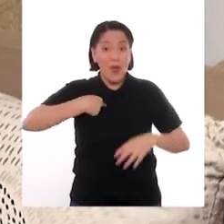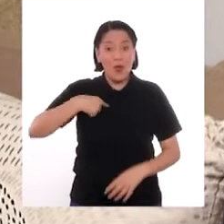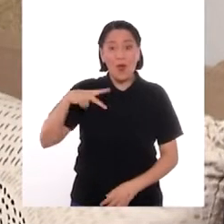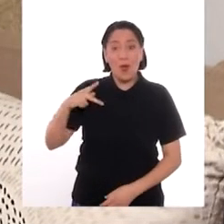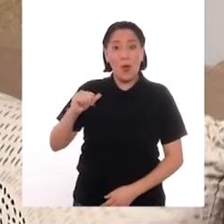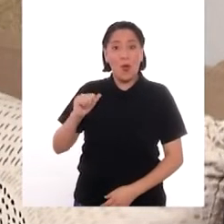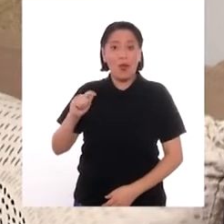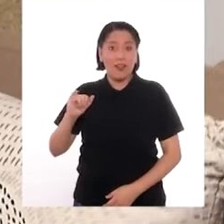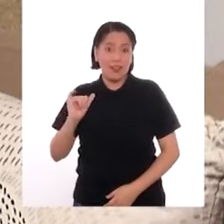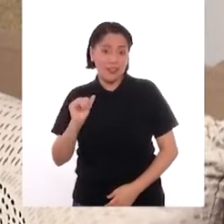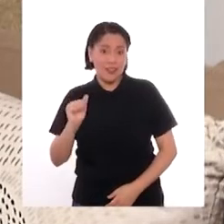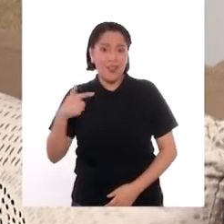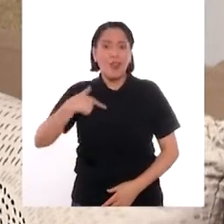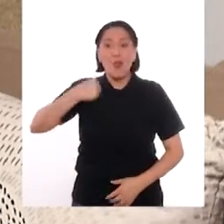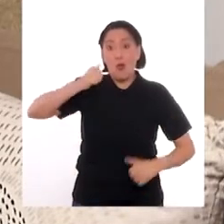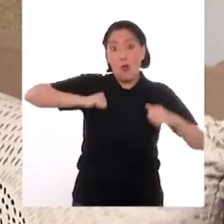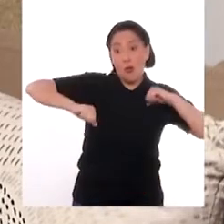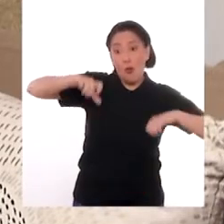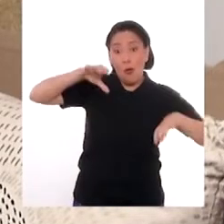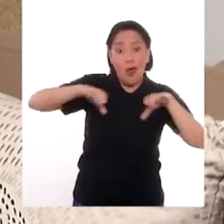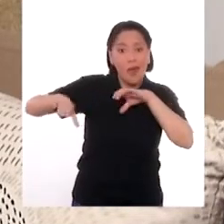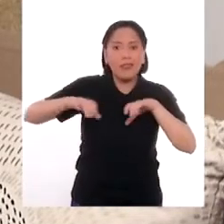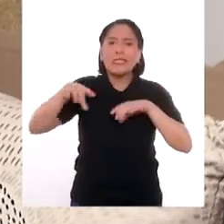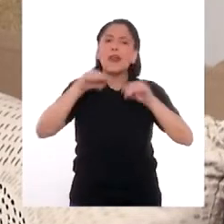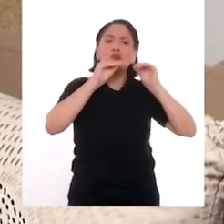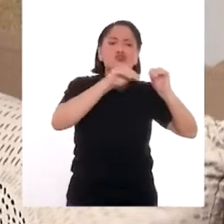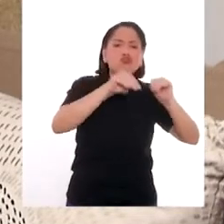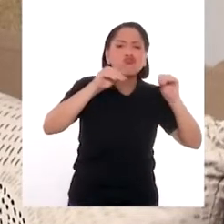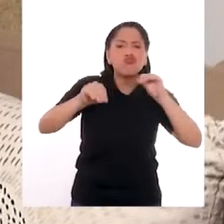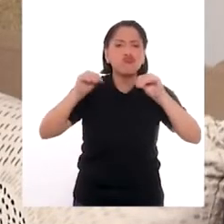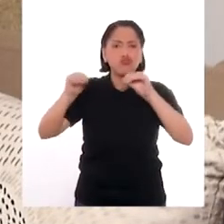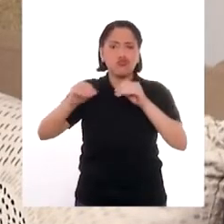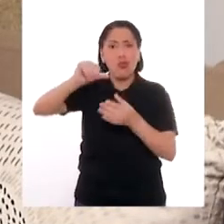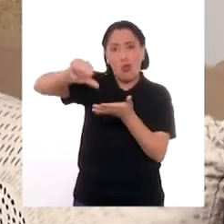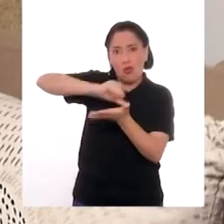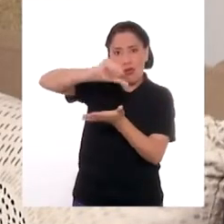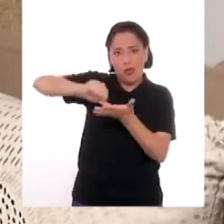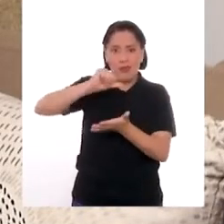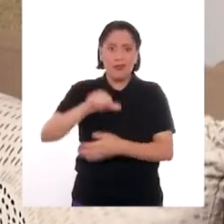Hola, soy Katia de los Eros, soy actriz y educadora de artes escénicas.